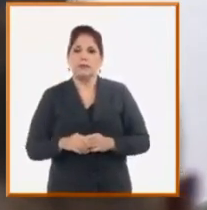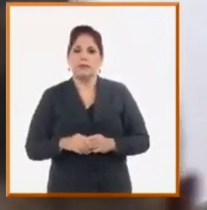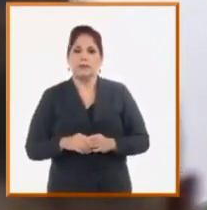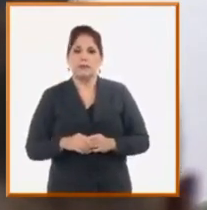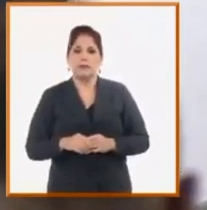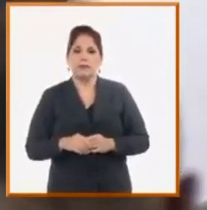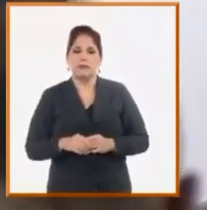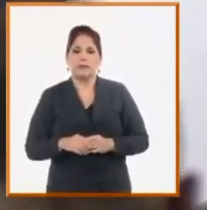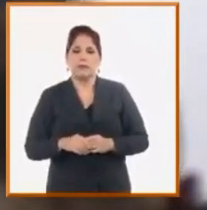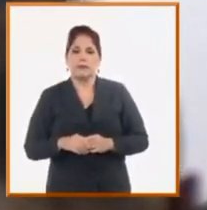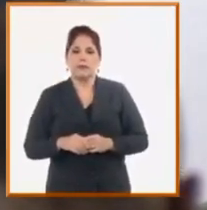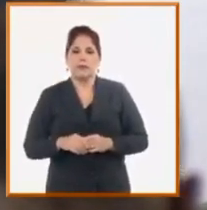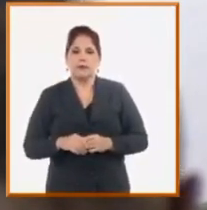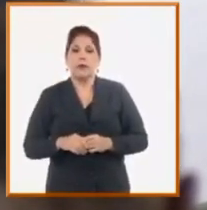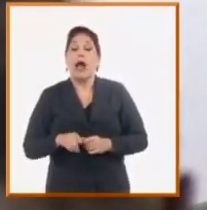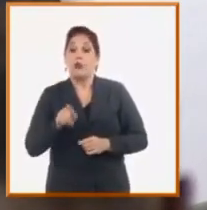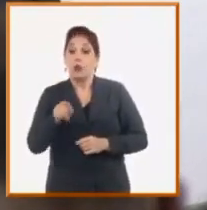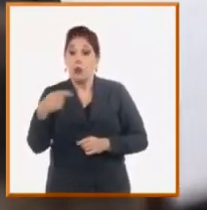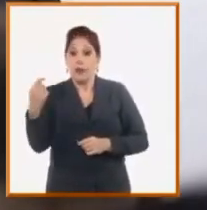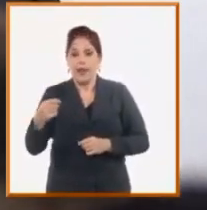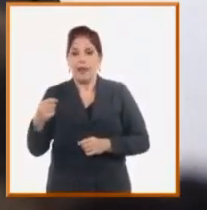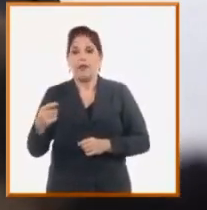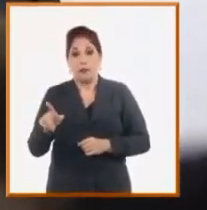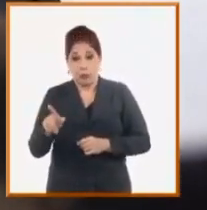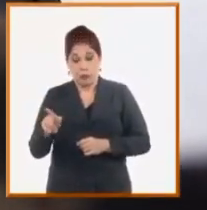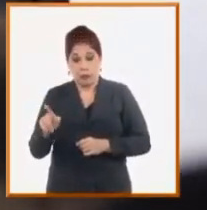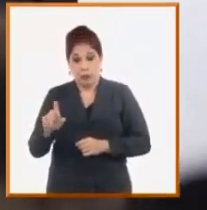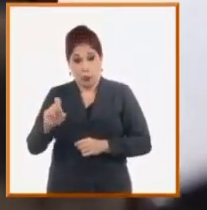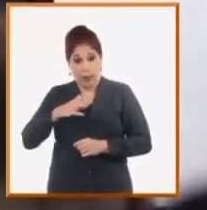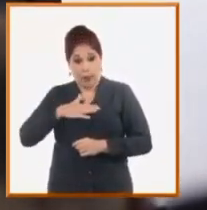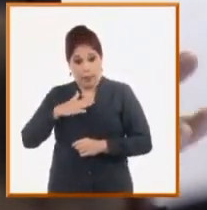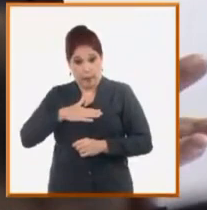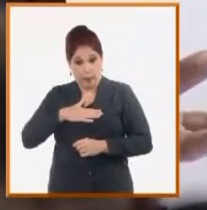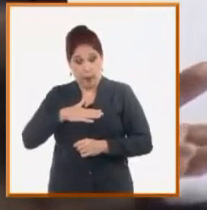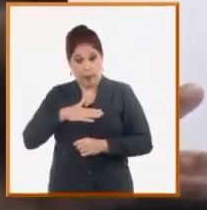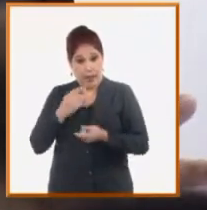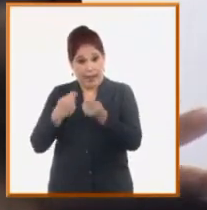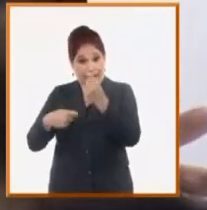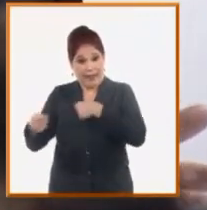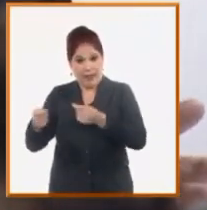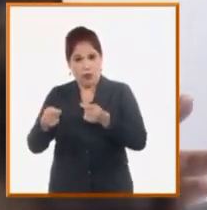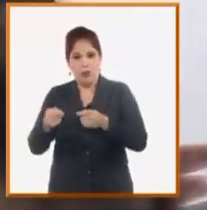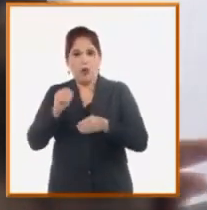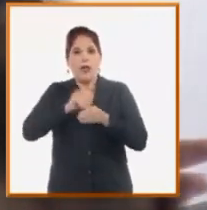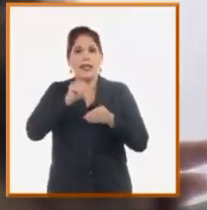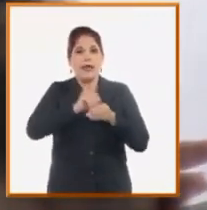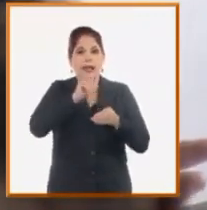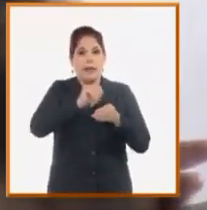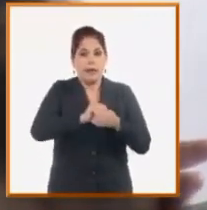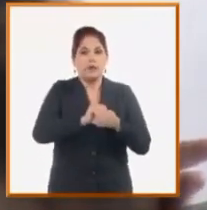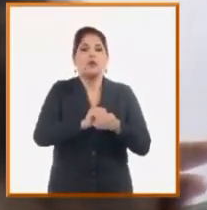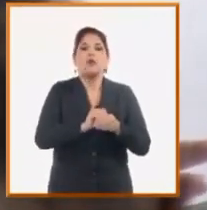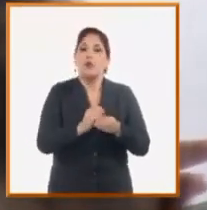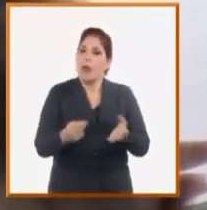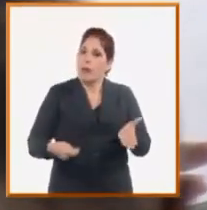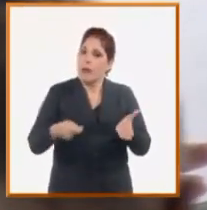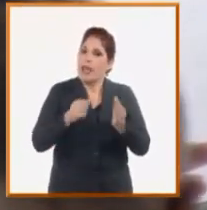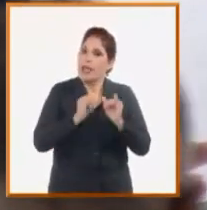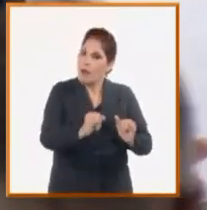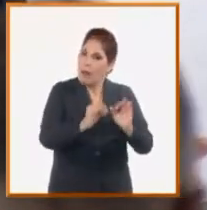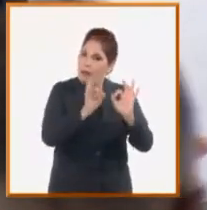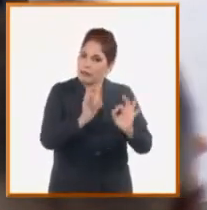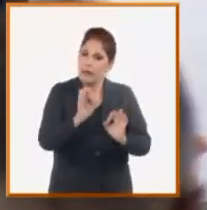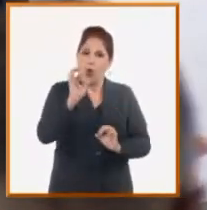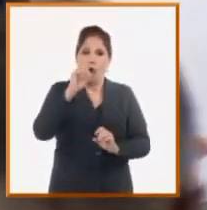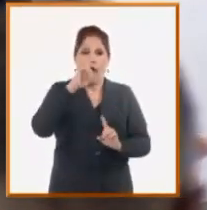causas y condiciones para evadir el fisco. Porque no hay manera de saber cuál es su nivel de actividad y por tanto lo que